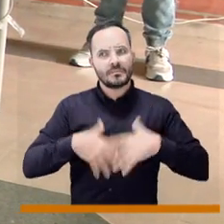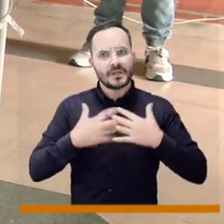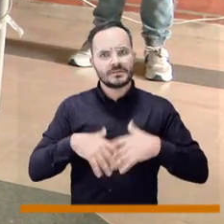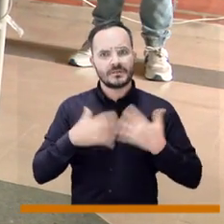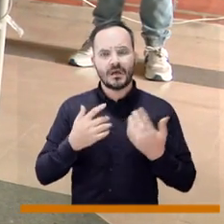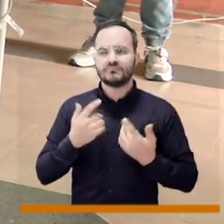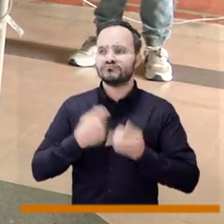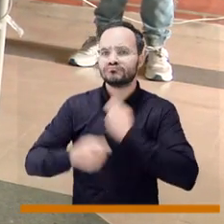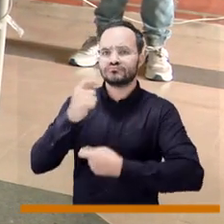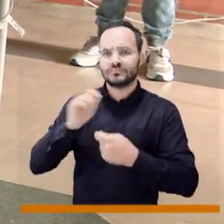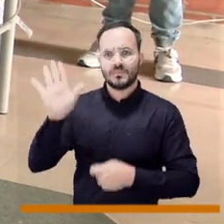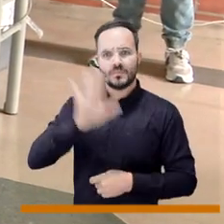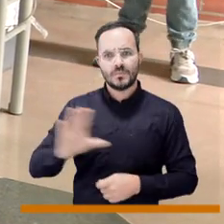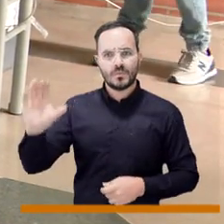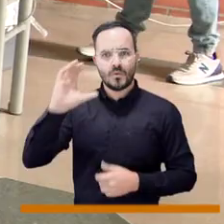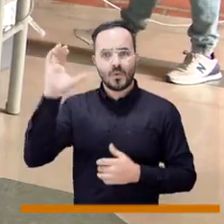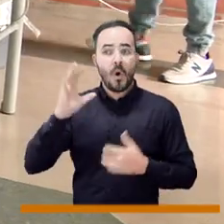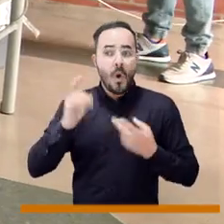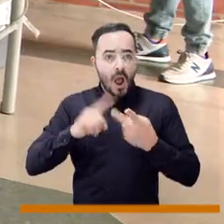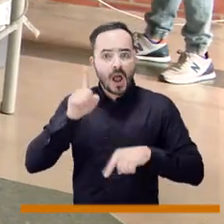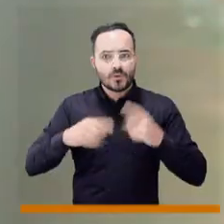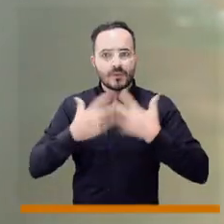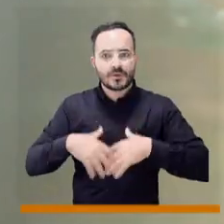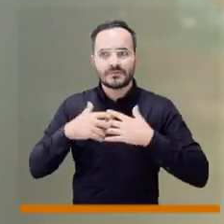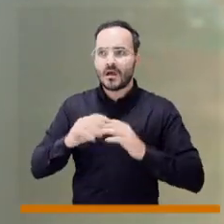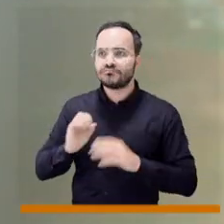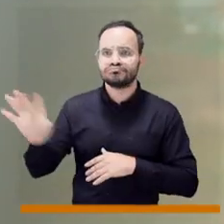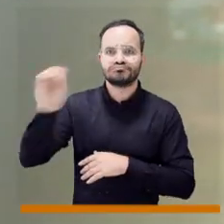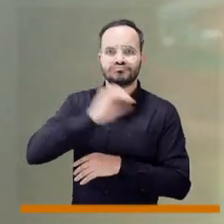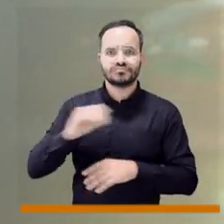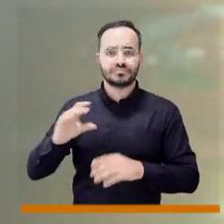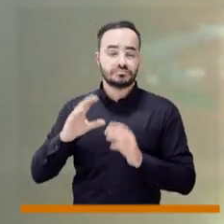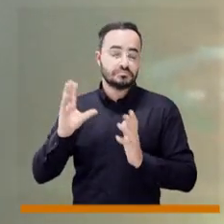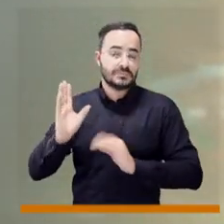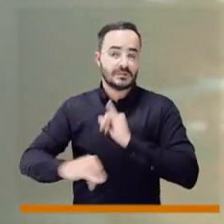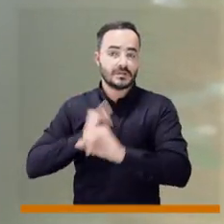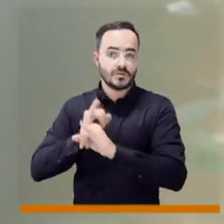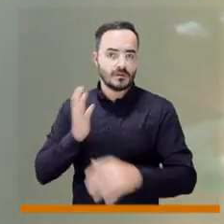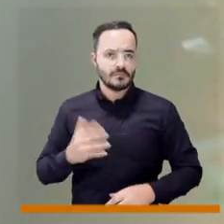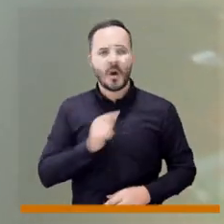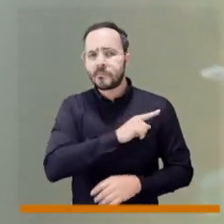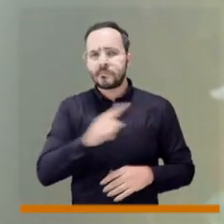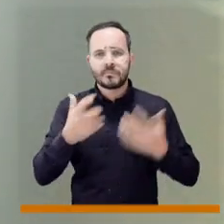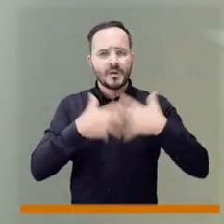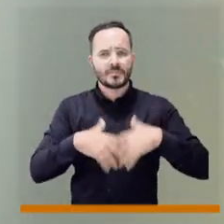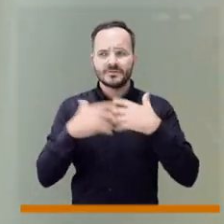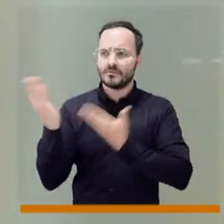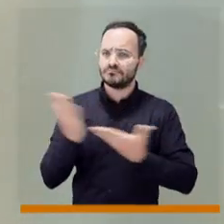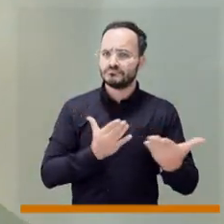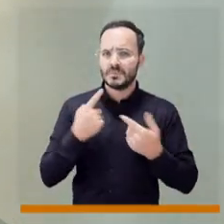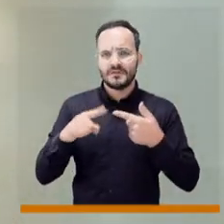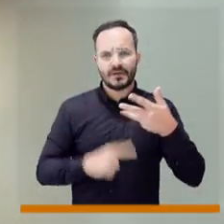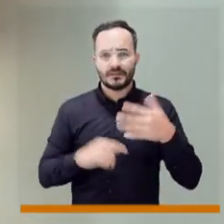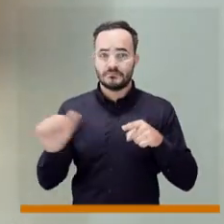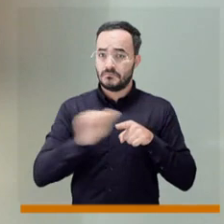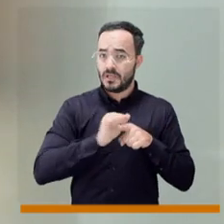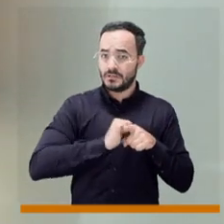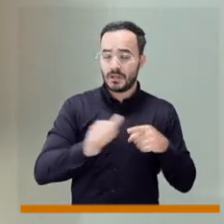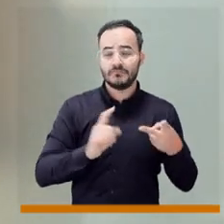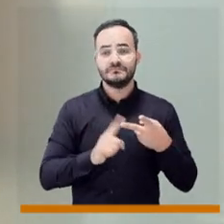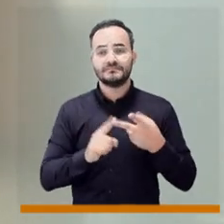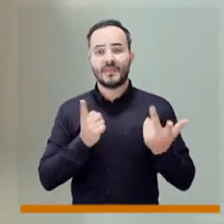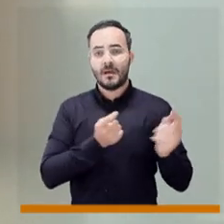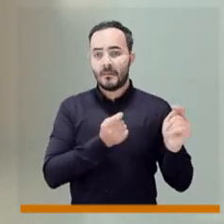que son nacionales o incluso de orden multinacional, empresas que nos han abierto las puertas para diferentes